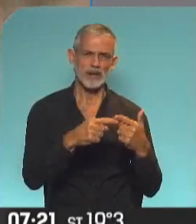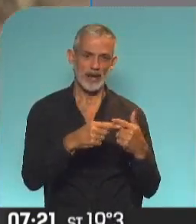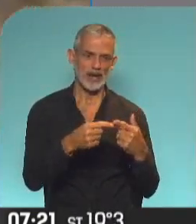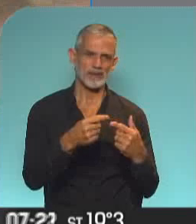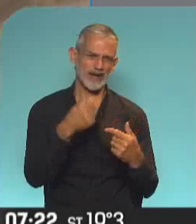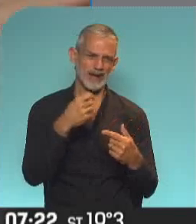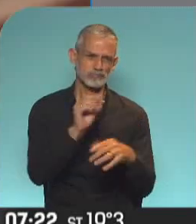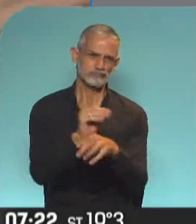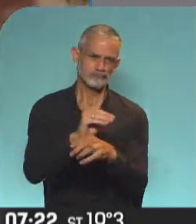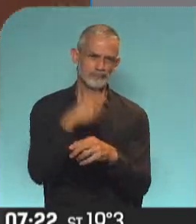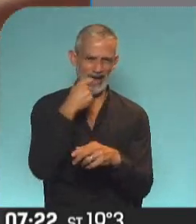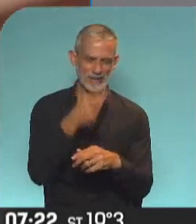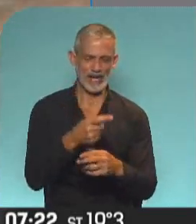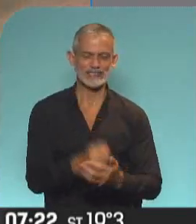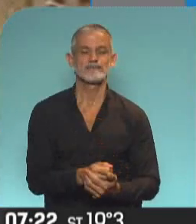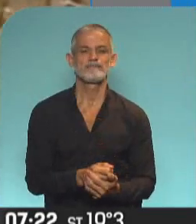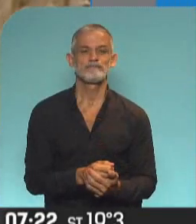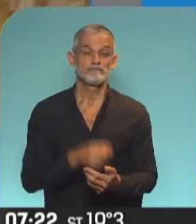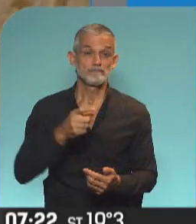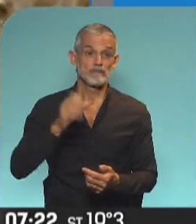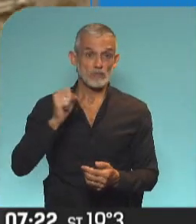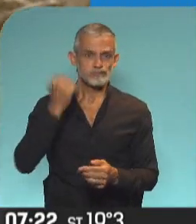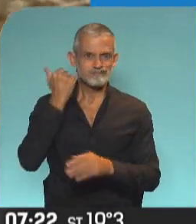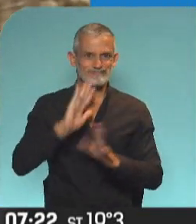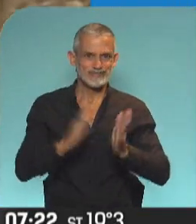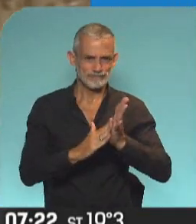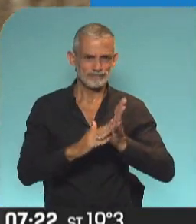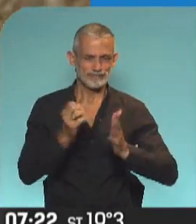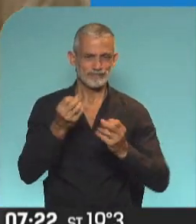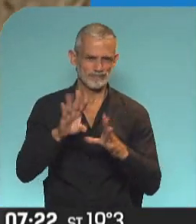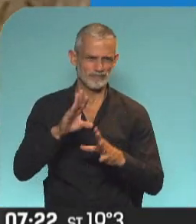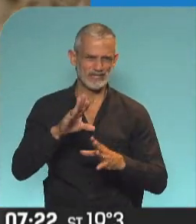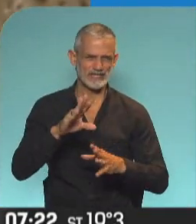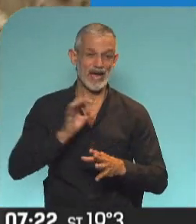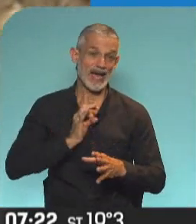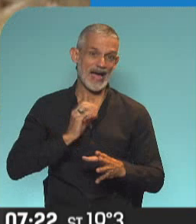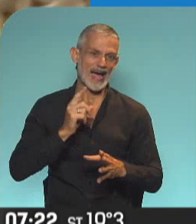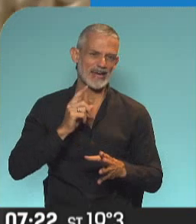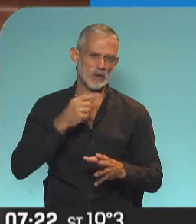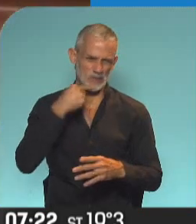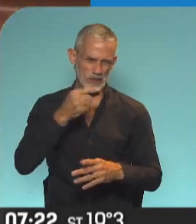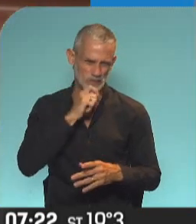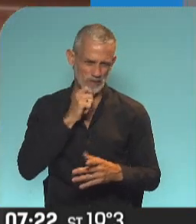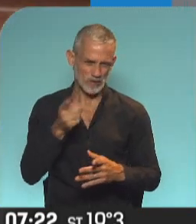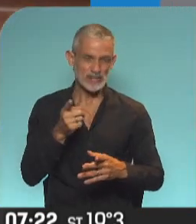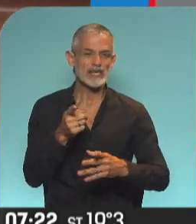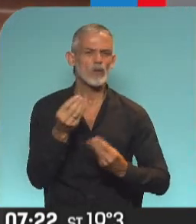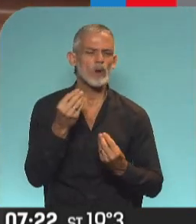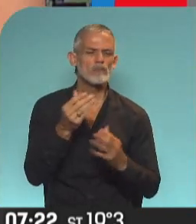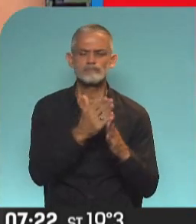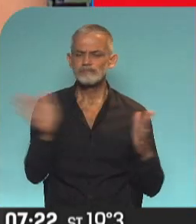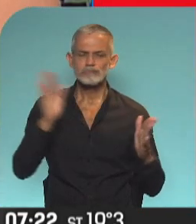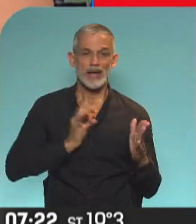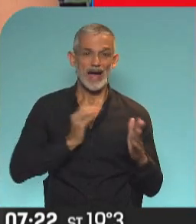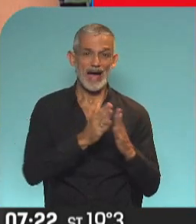como grano, ¿no? Lautaro, con esta primera experiencia, digamos, comienza el año, bueno, un primer paro del campo, ¿cuáles son las expectativas para lo que queda